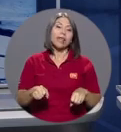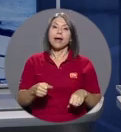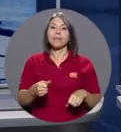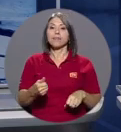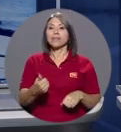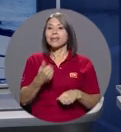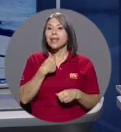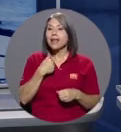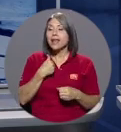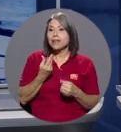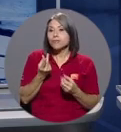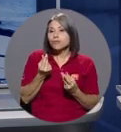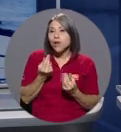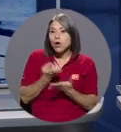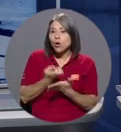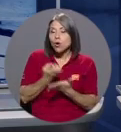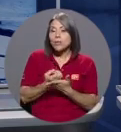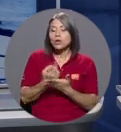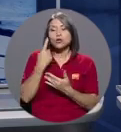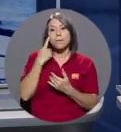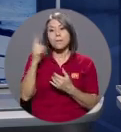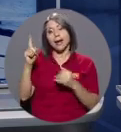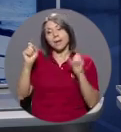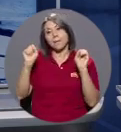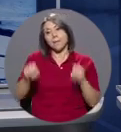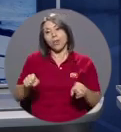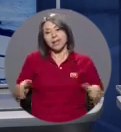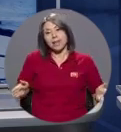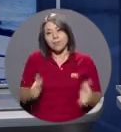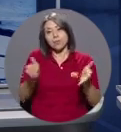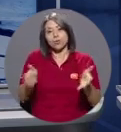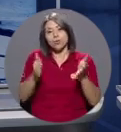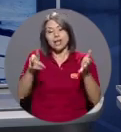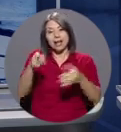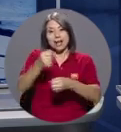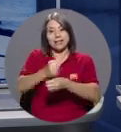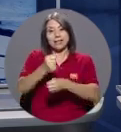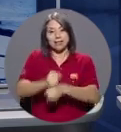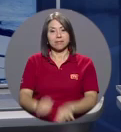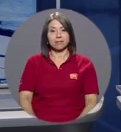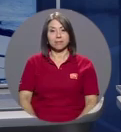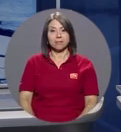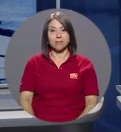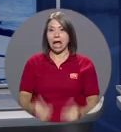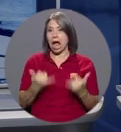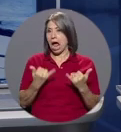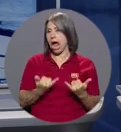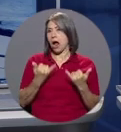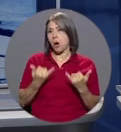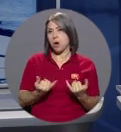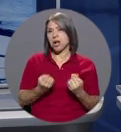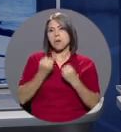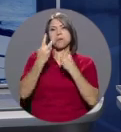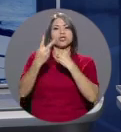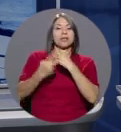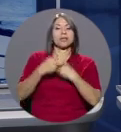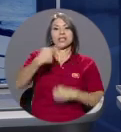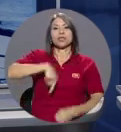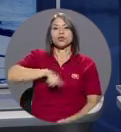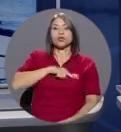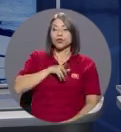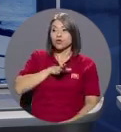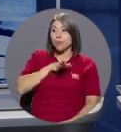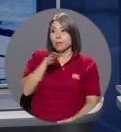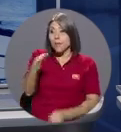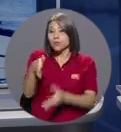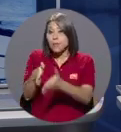tal pueda tener recursos económicos para poder impulsar la actividad. Muchas veces ahora